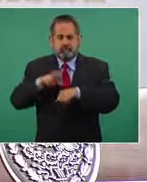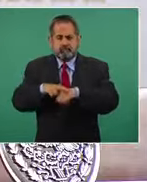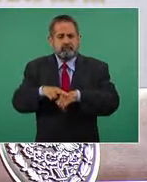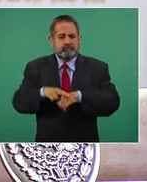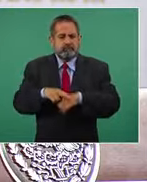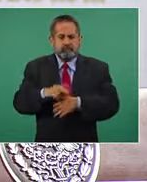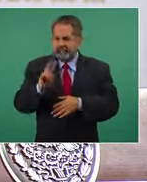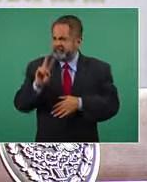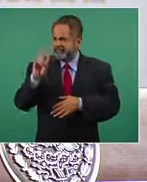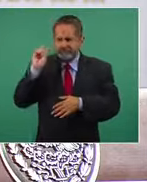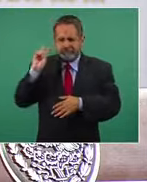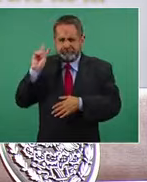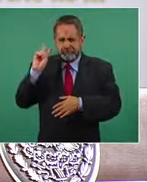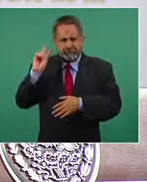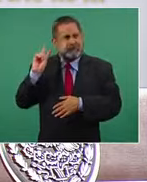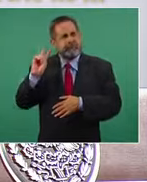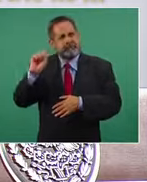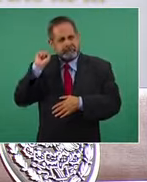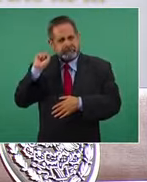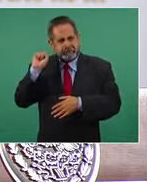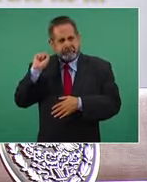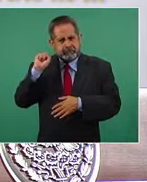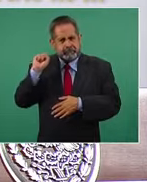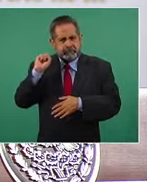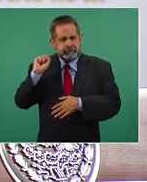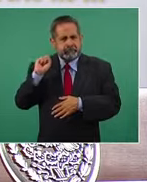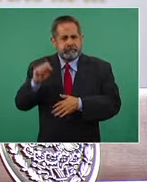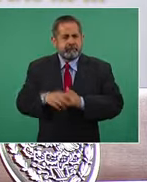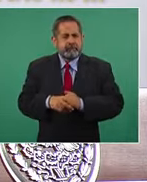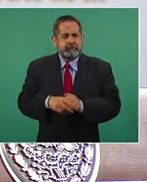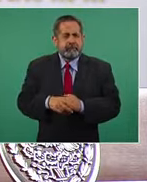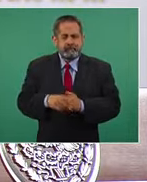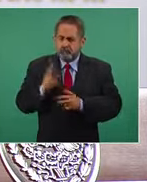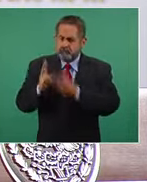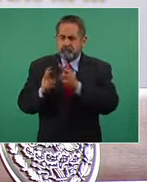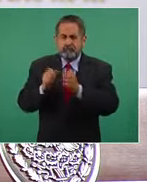el viernes, el sábado, hablé con él.